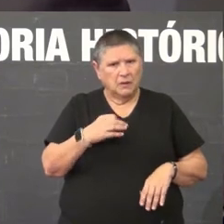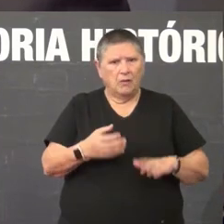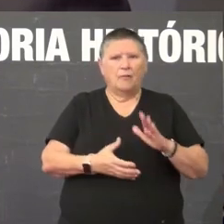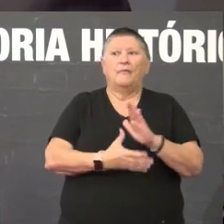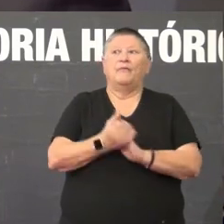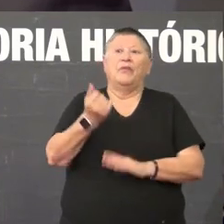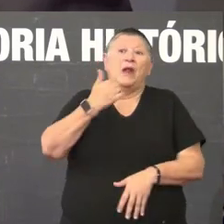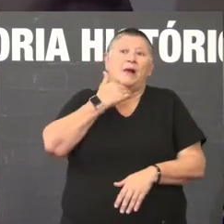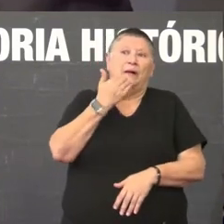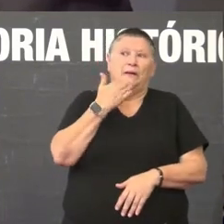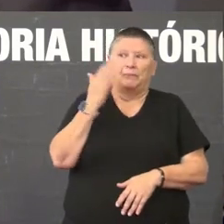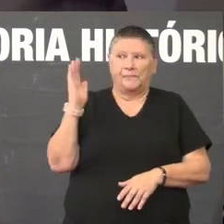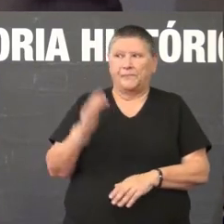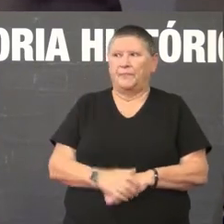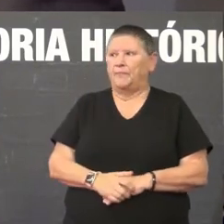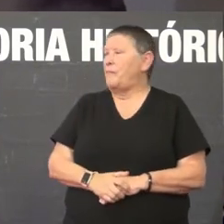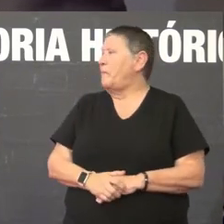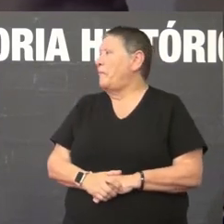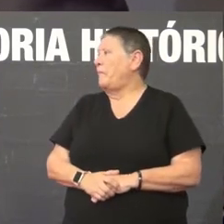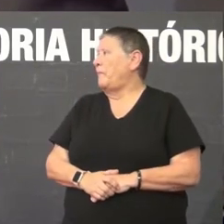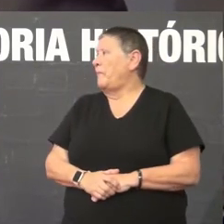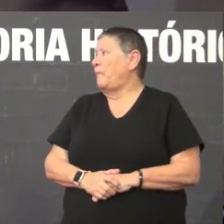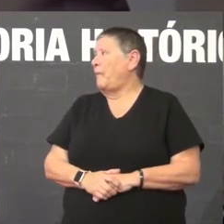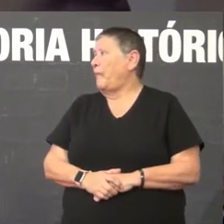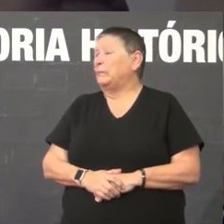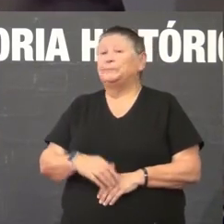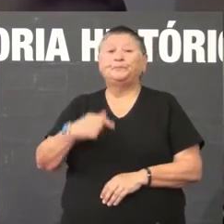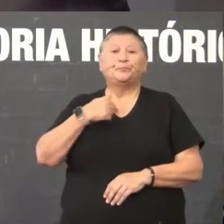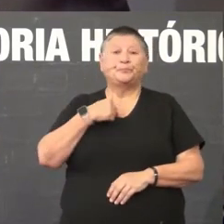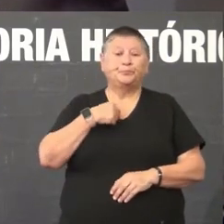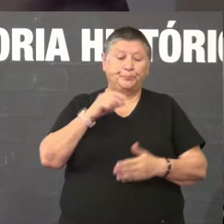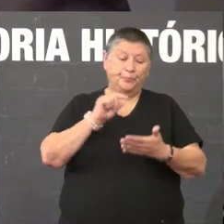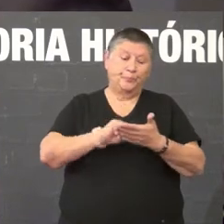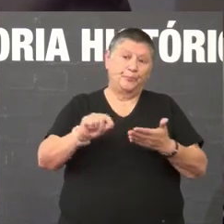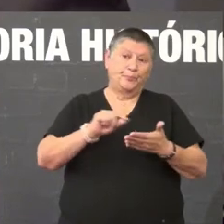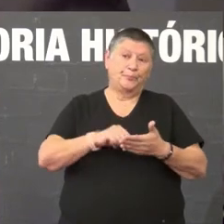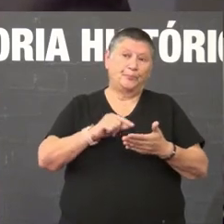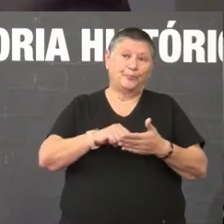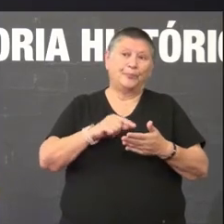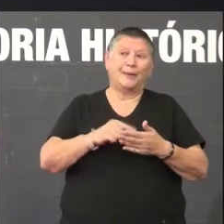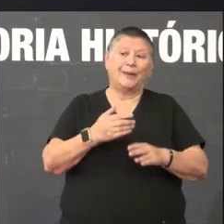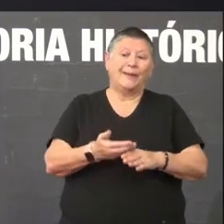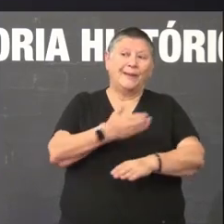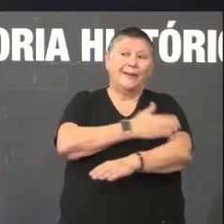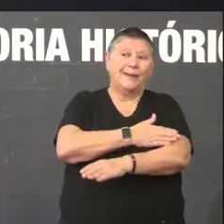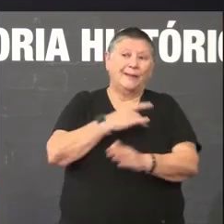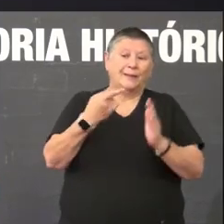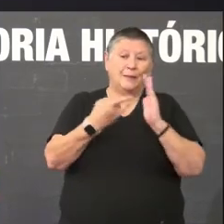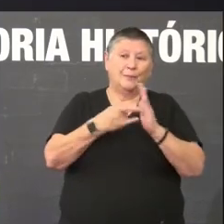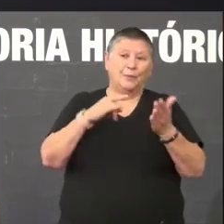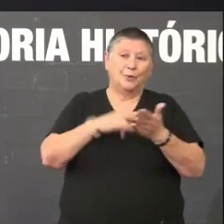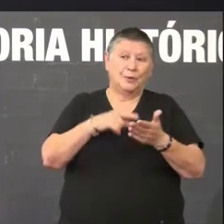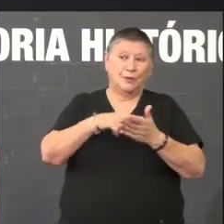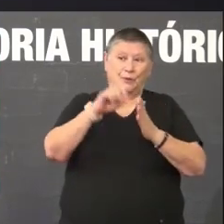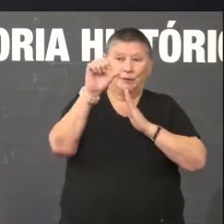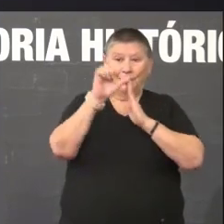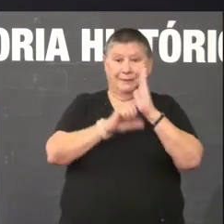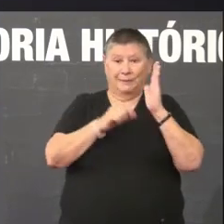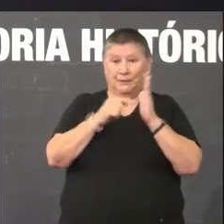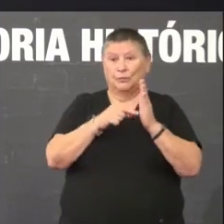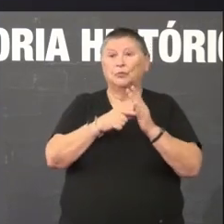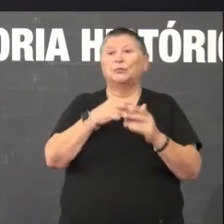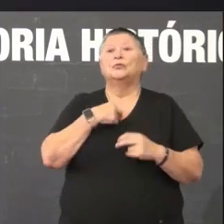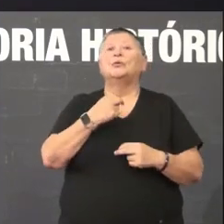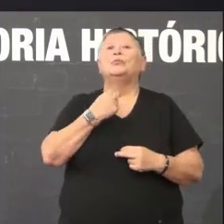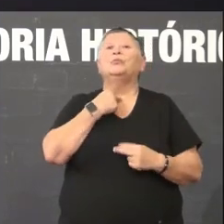autonomista. Yo fui redactor del anteproyecto del Estatuto de los 16, anteproyecto del Estatuto. Fui el